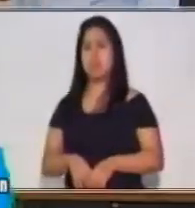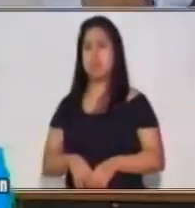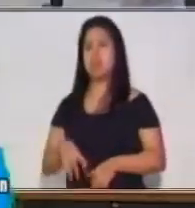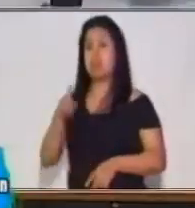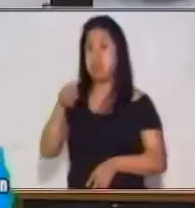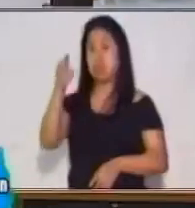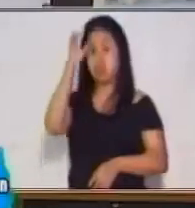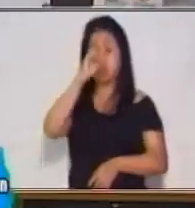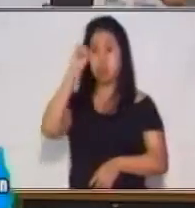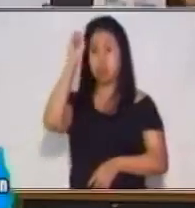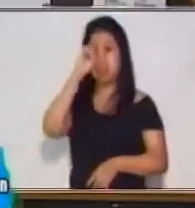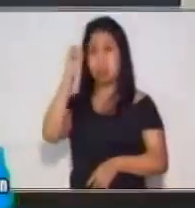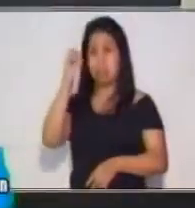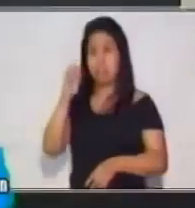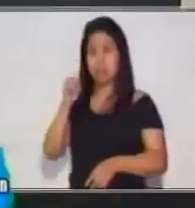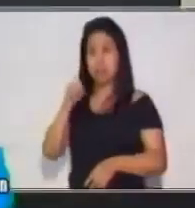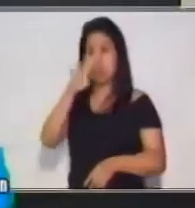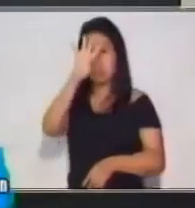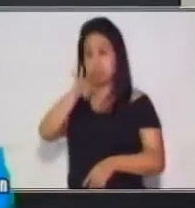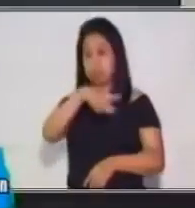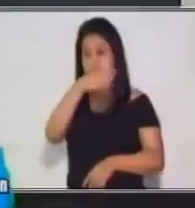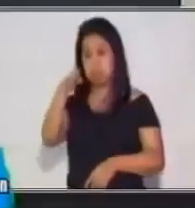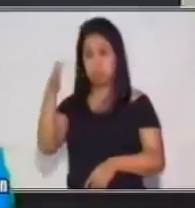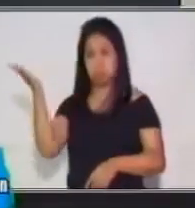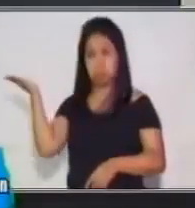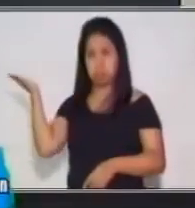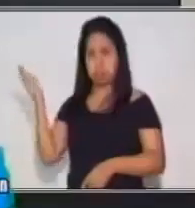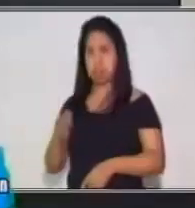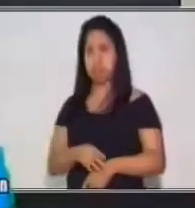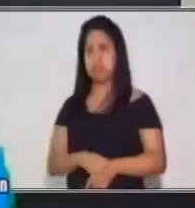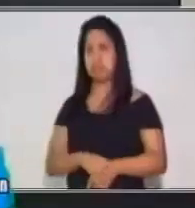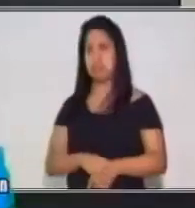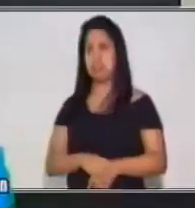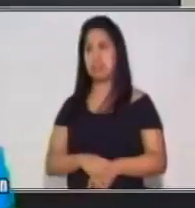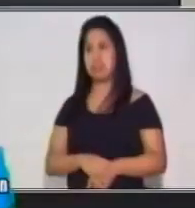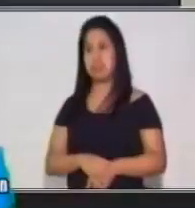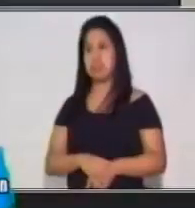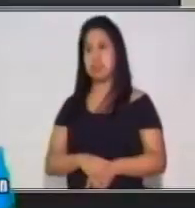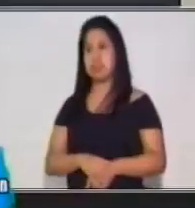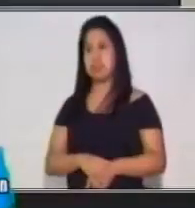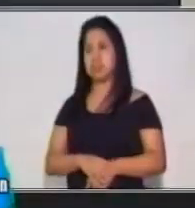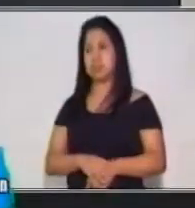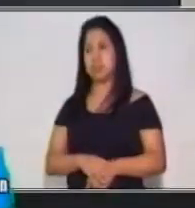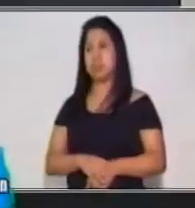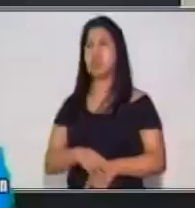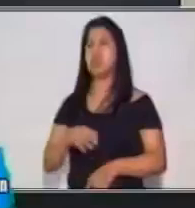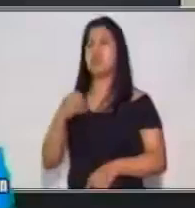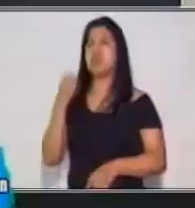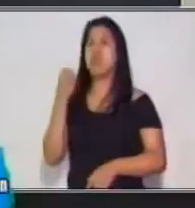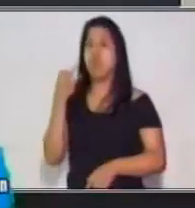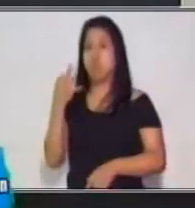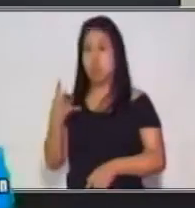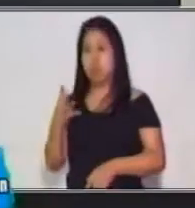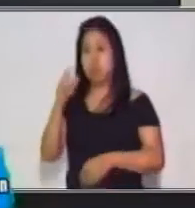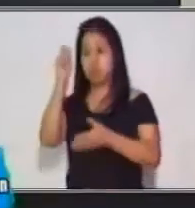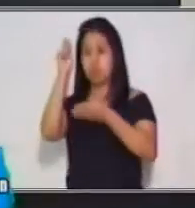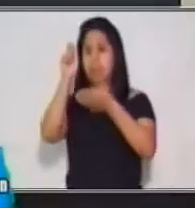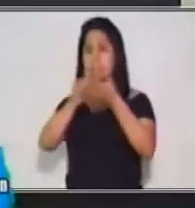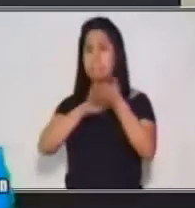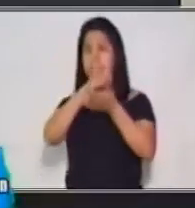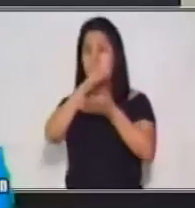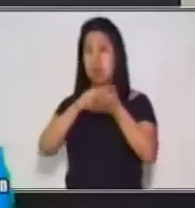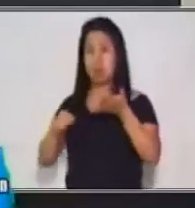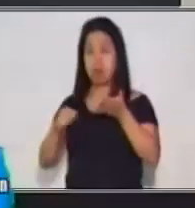Prefieren fútbol. La siguiente pregunta, ¿cuántos alumnos practican baloncesto? ¿Cuántos